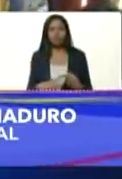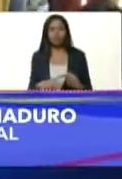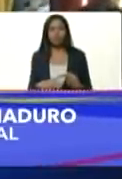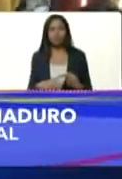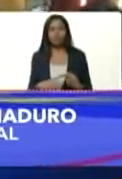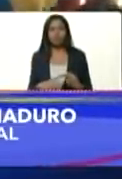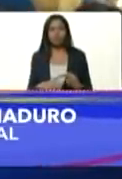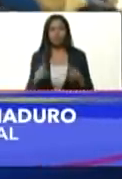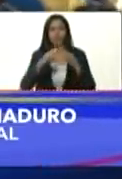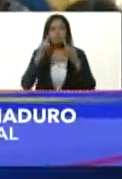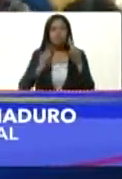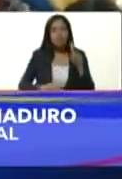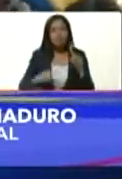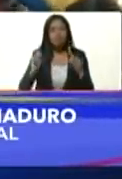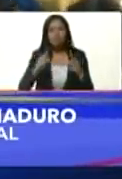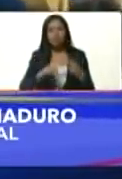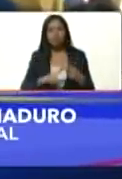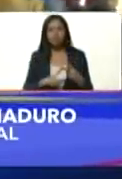Corpoelep,